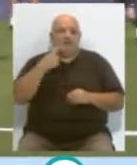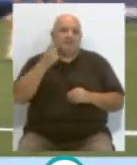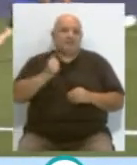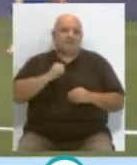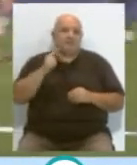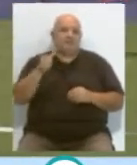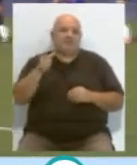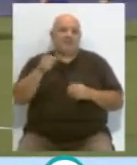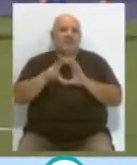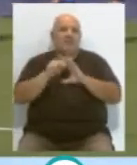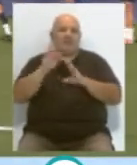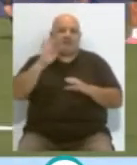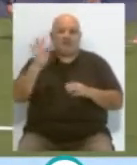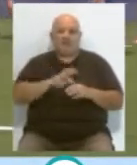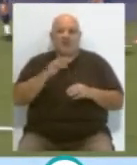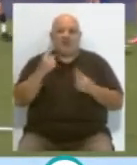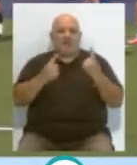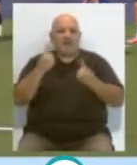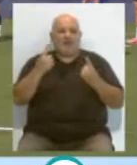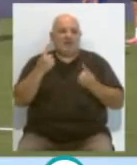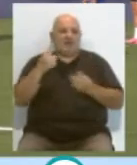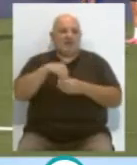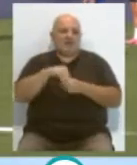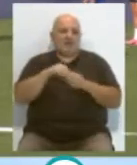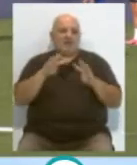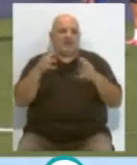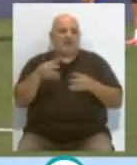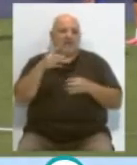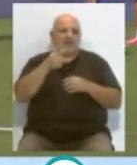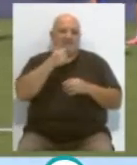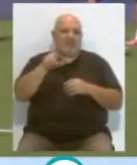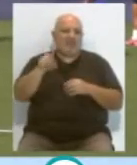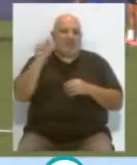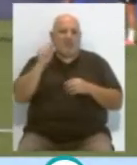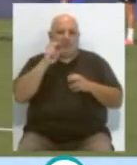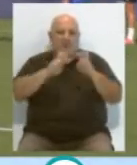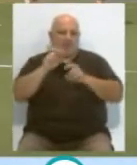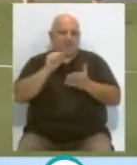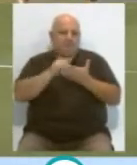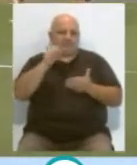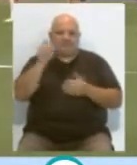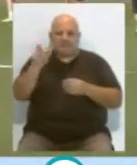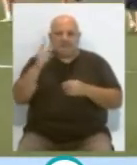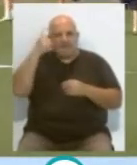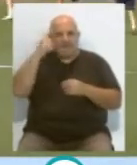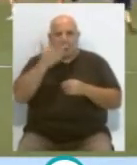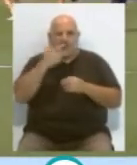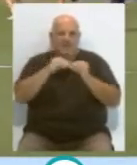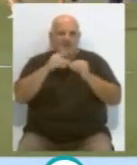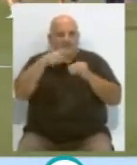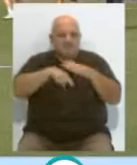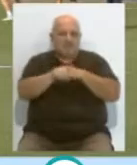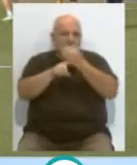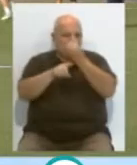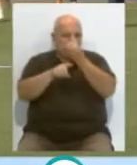bueno, los vídeos que hemos visto, claro, ya con esto, con internet, enseguida se busca y bueno, pero lo he visto jugando más